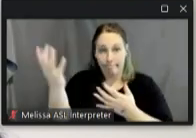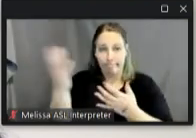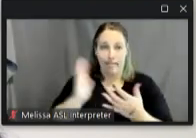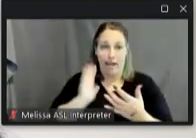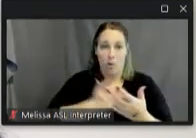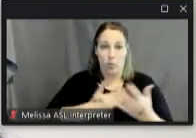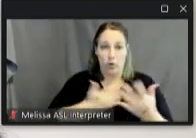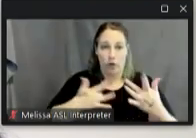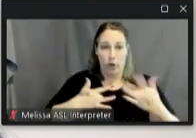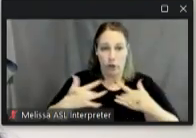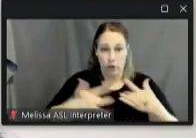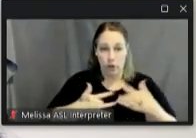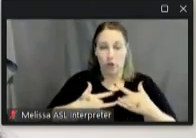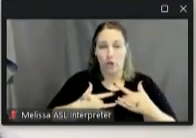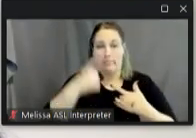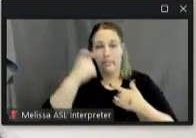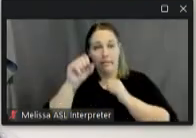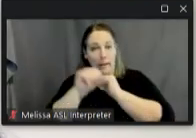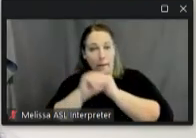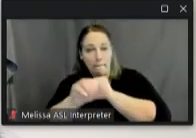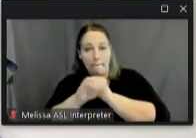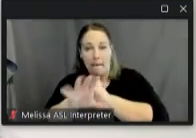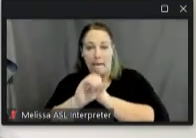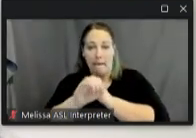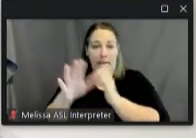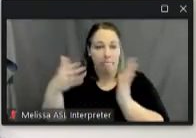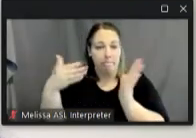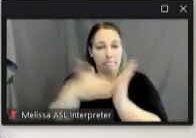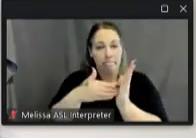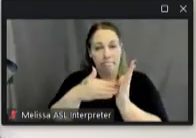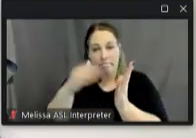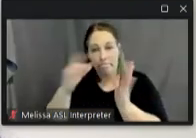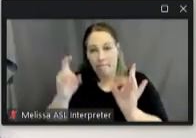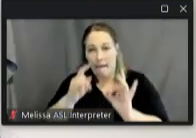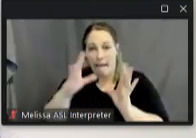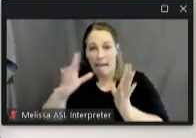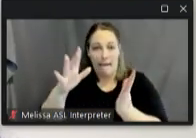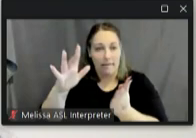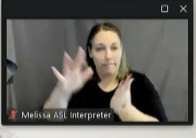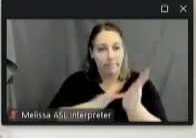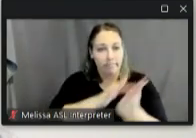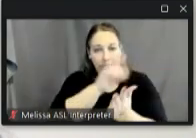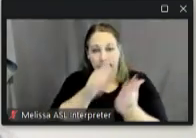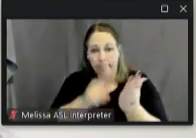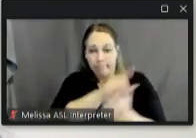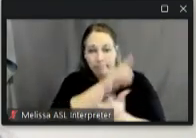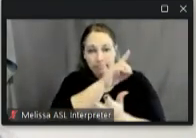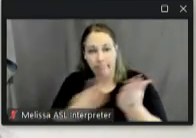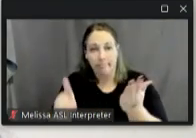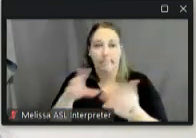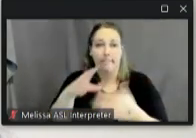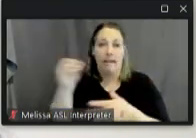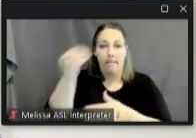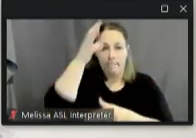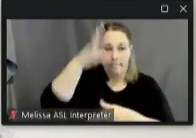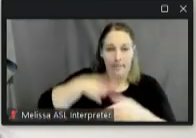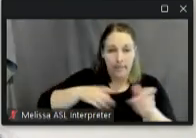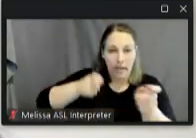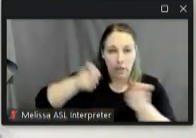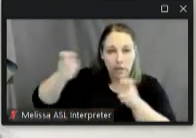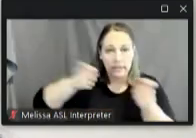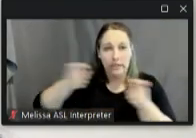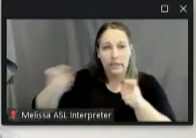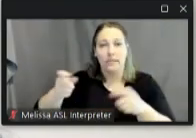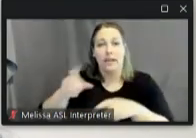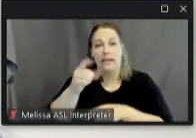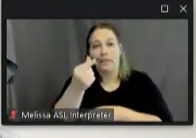violencia de género misóginas y de diversa índole que existe en Honduras a raíz del compromiso gubernamental que en este